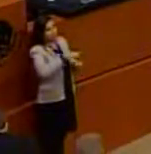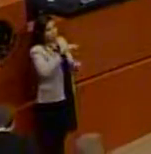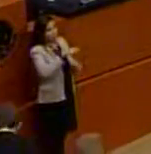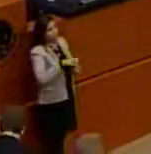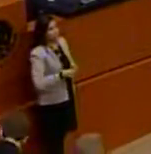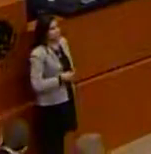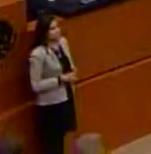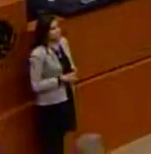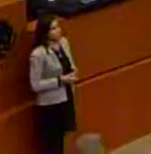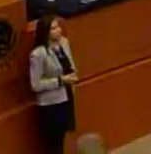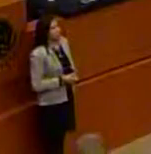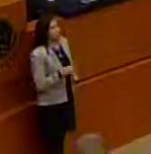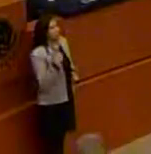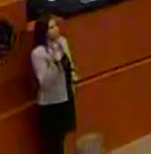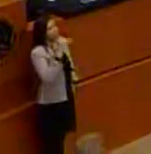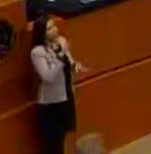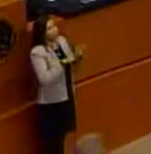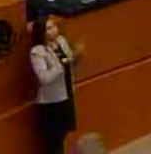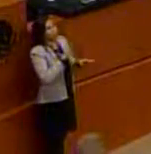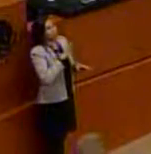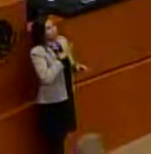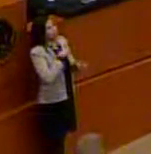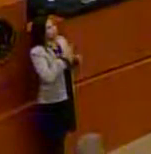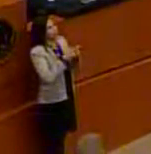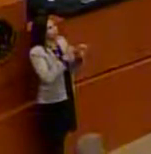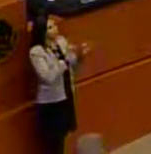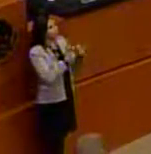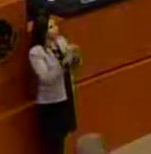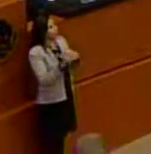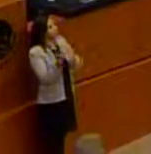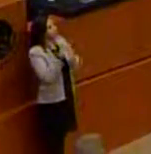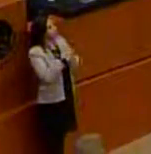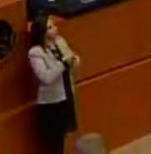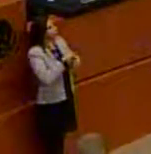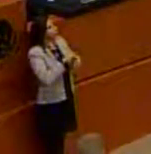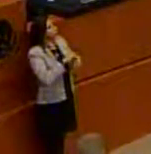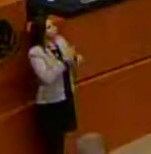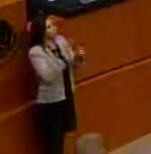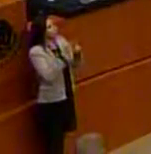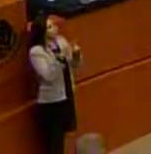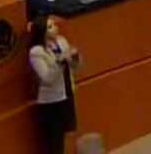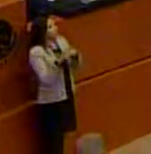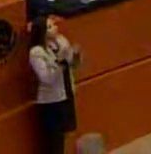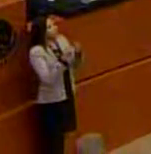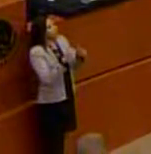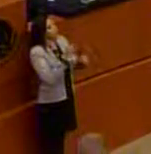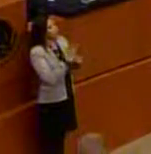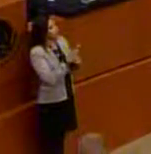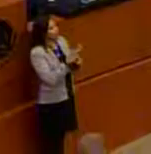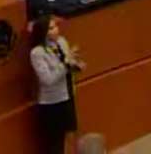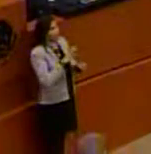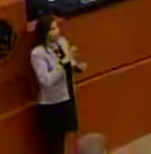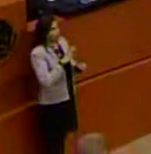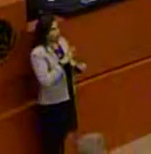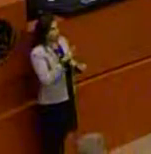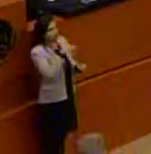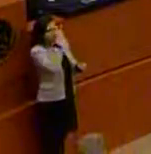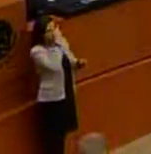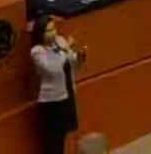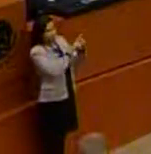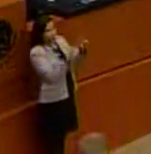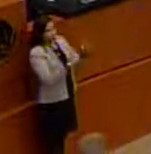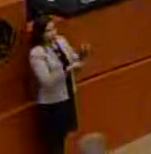edad. Pero yo creo que se plantea, es una cuestión que se plantea en cualquier sociedad, incluyendo